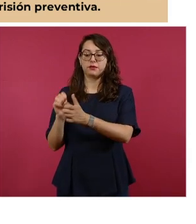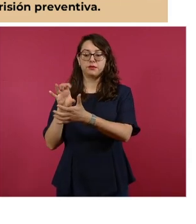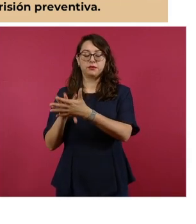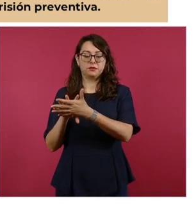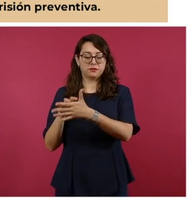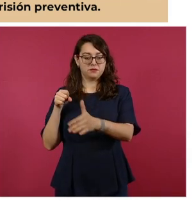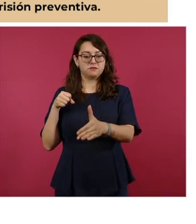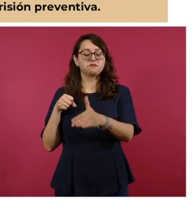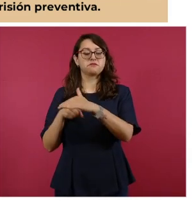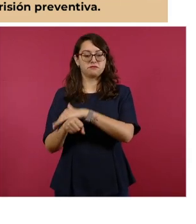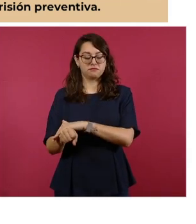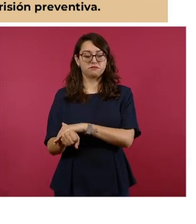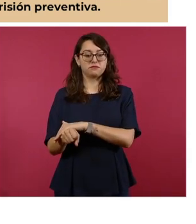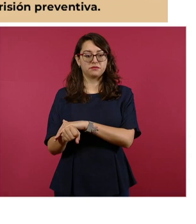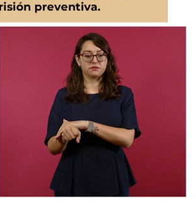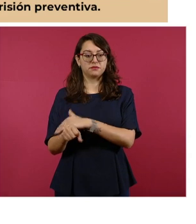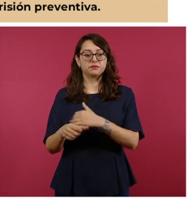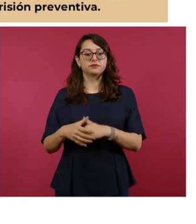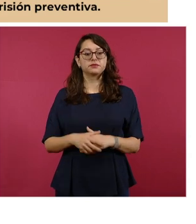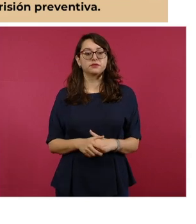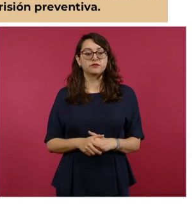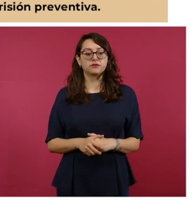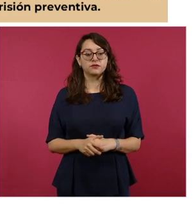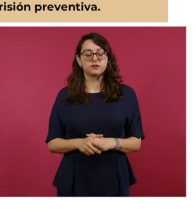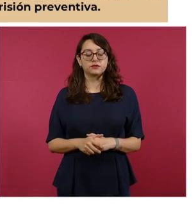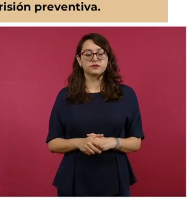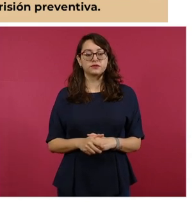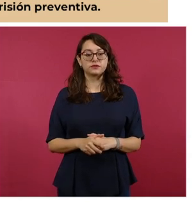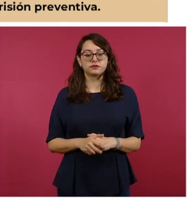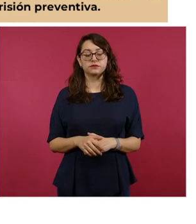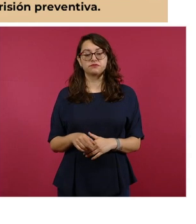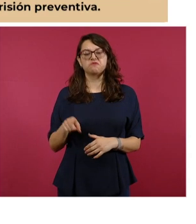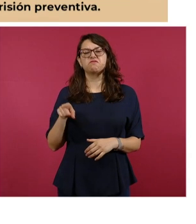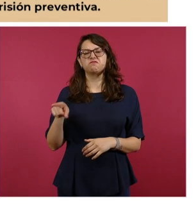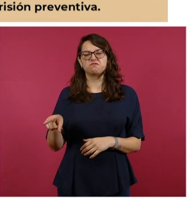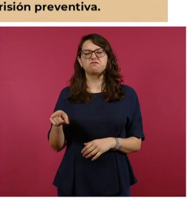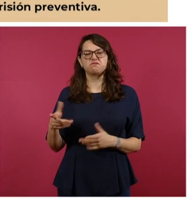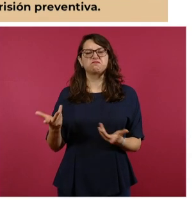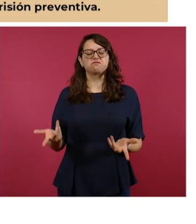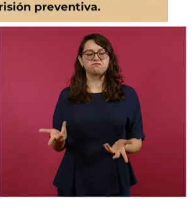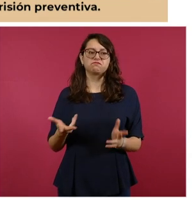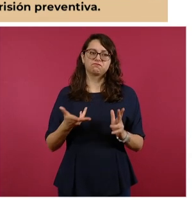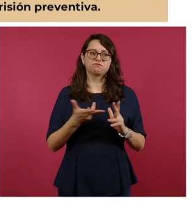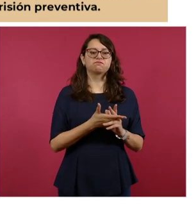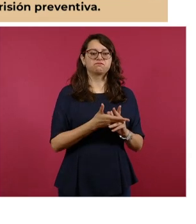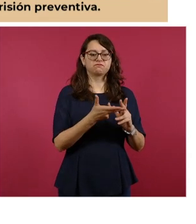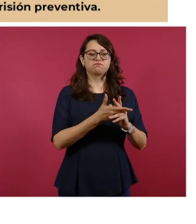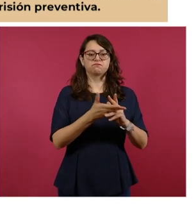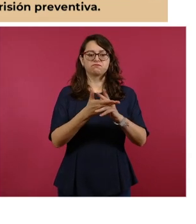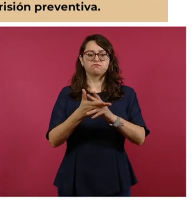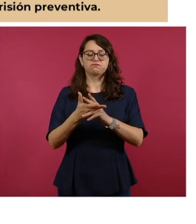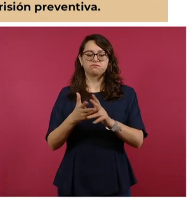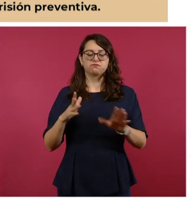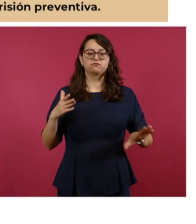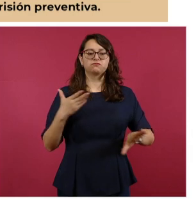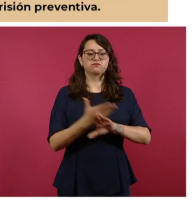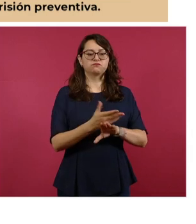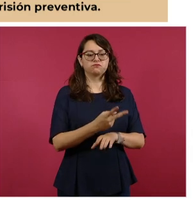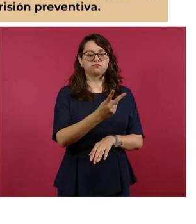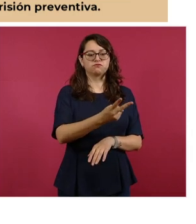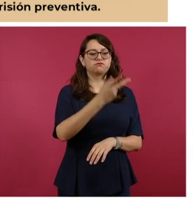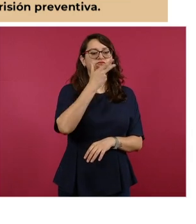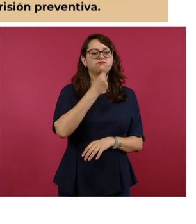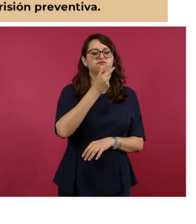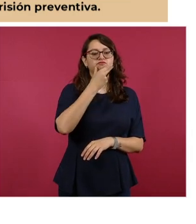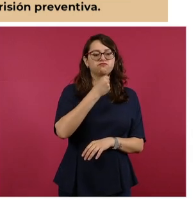de CONACE y de la Guardia Nacional, tras complementarle un orden de aprehensión por delitos de homicidio calificado en agravio de dos hombres y homicidio